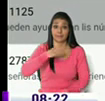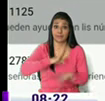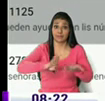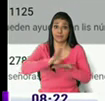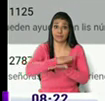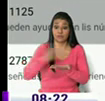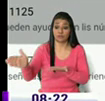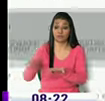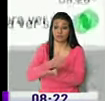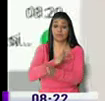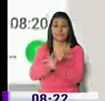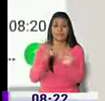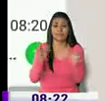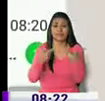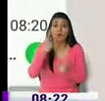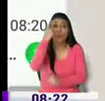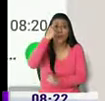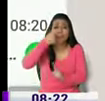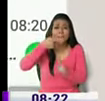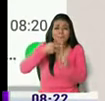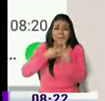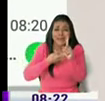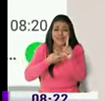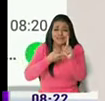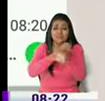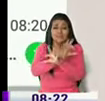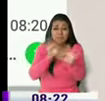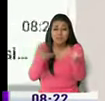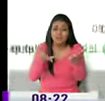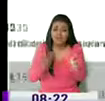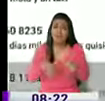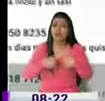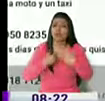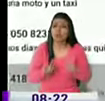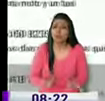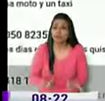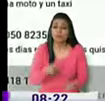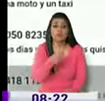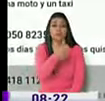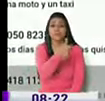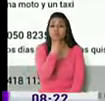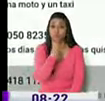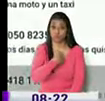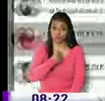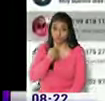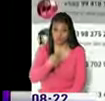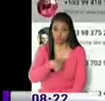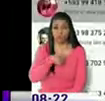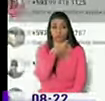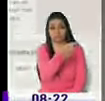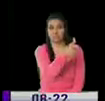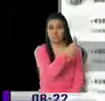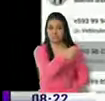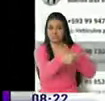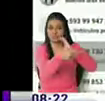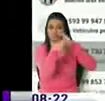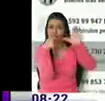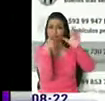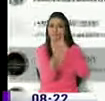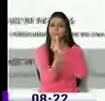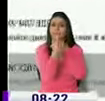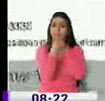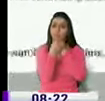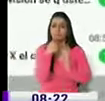basura, ya un mes, por Dios, un mes. Eso dicen los vecinos, no decimos nosotros. Un mes,